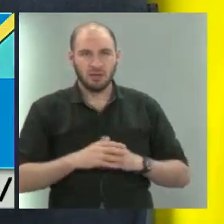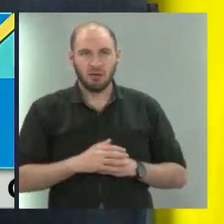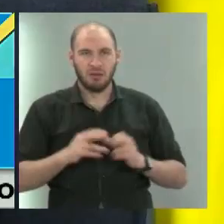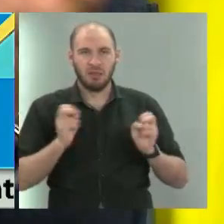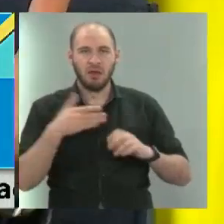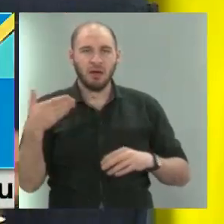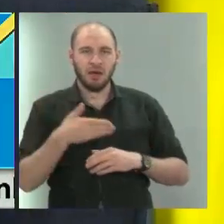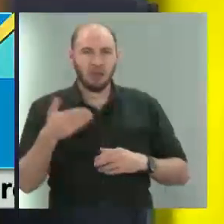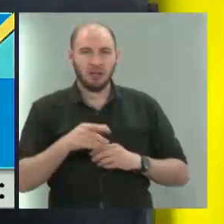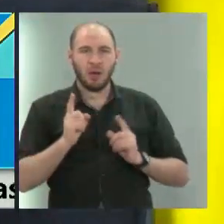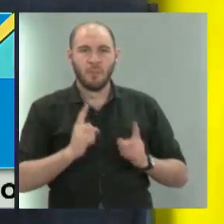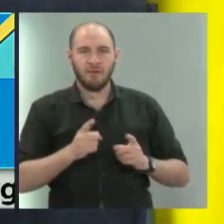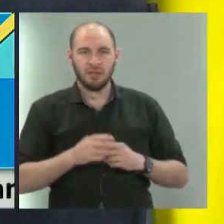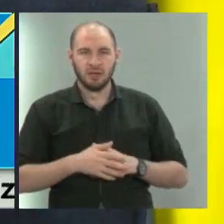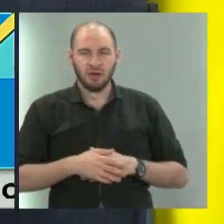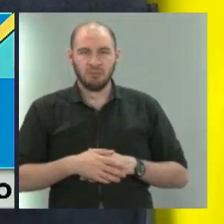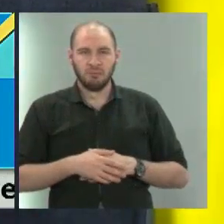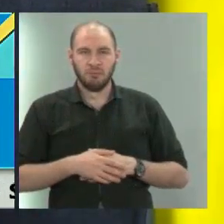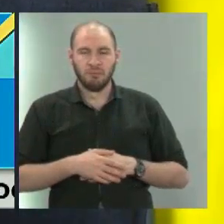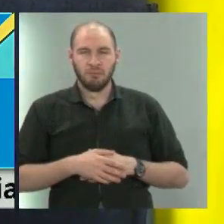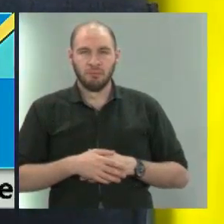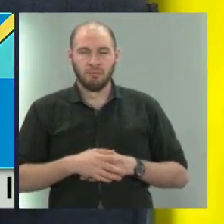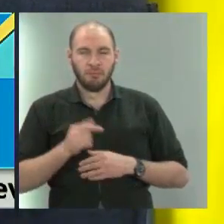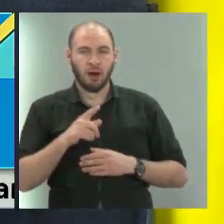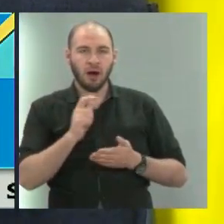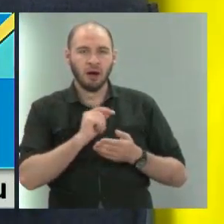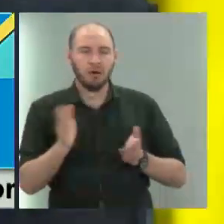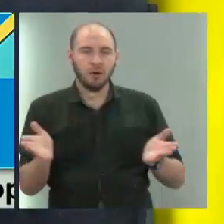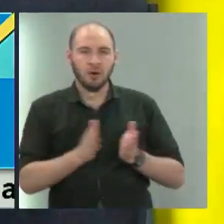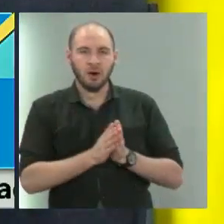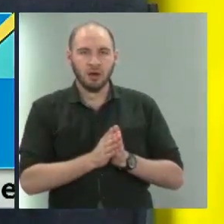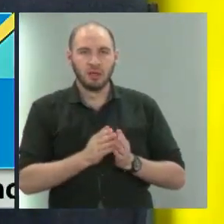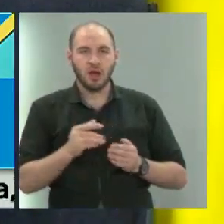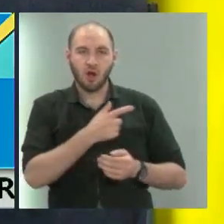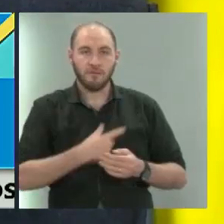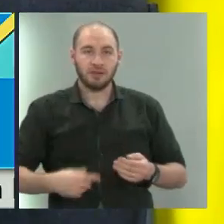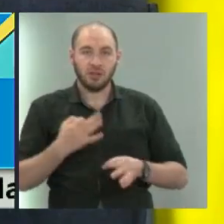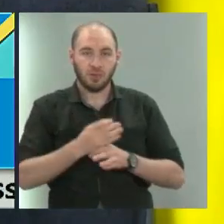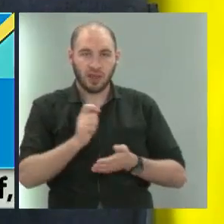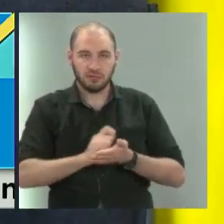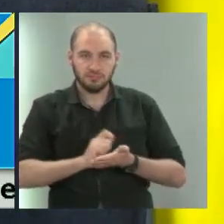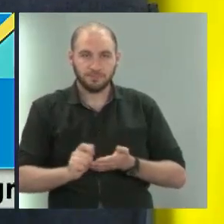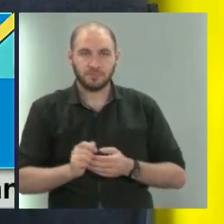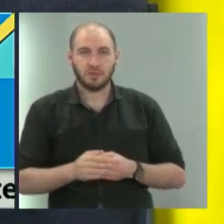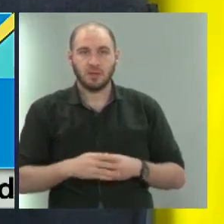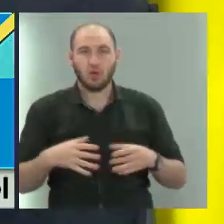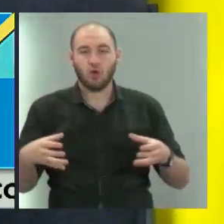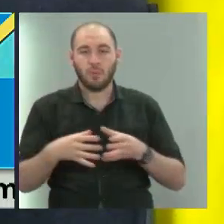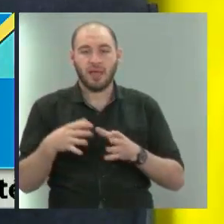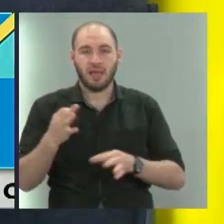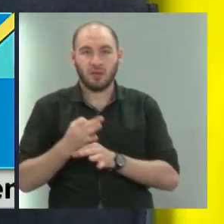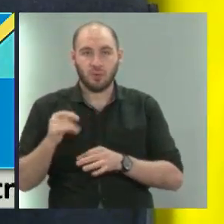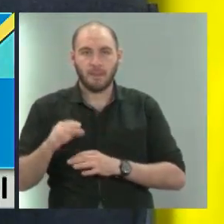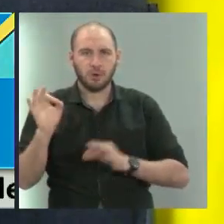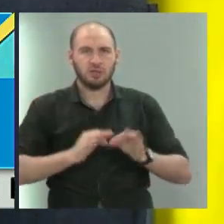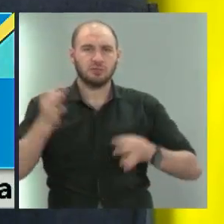la participación del docente en poder elaborar conjuntamente con el gobierno escolar y la comunidad de su escuela un